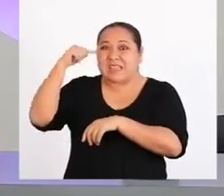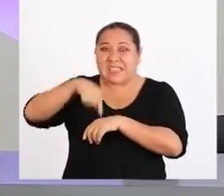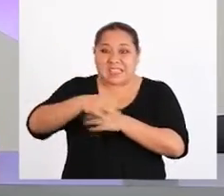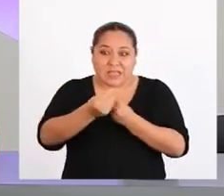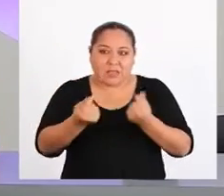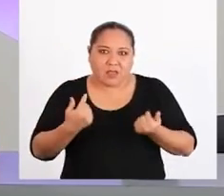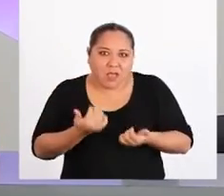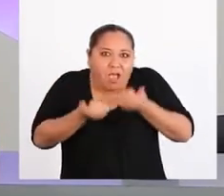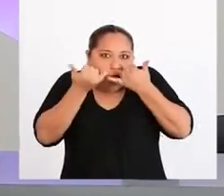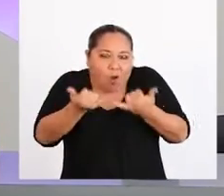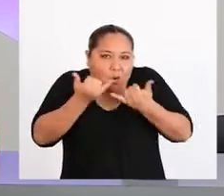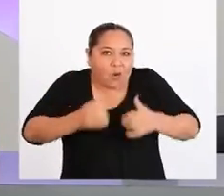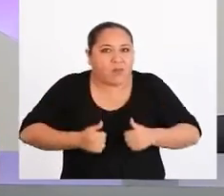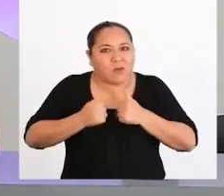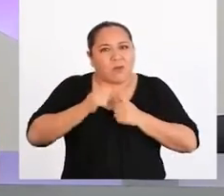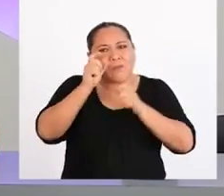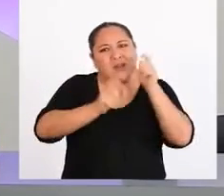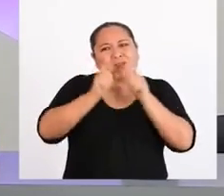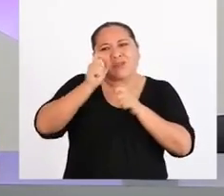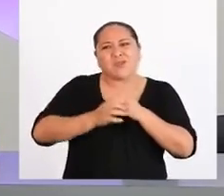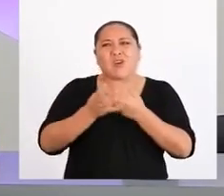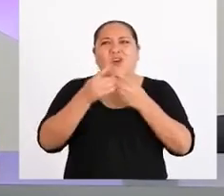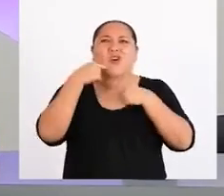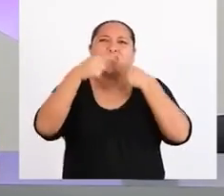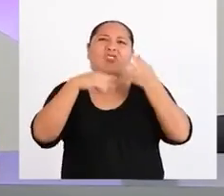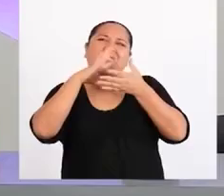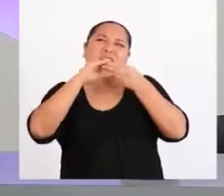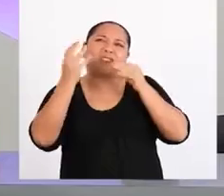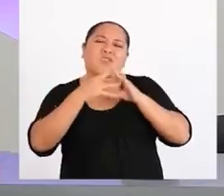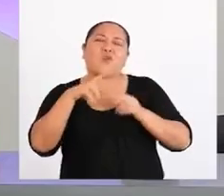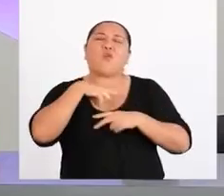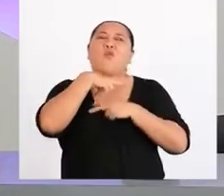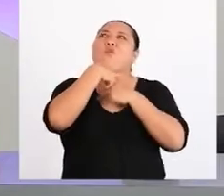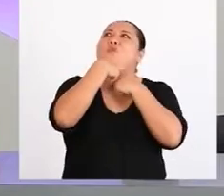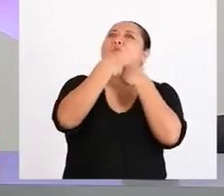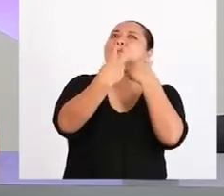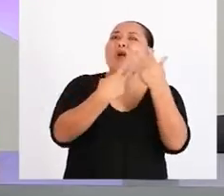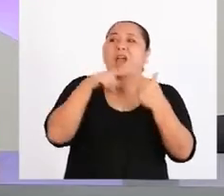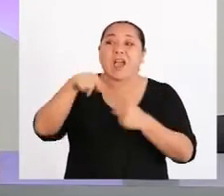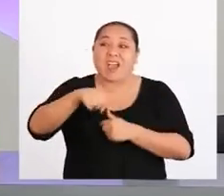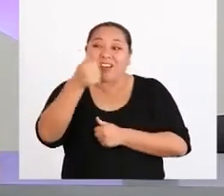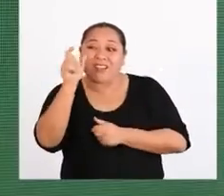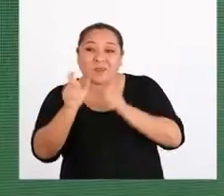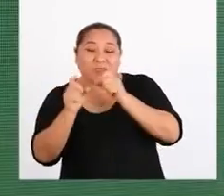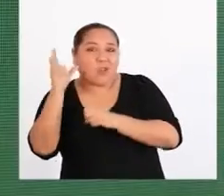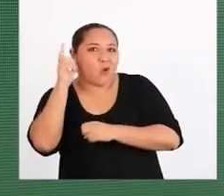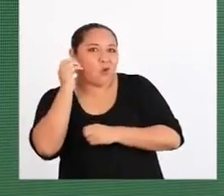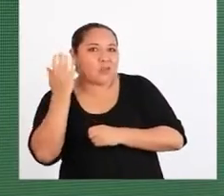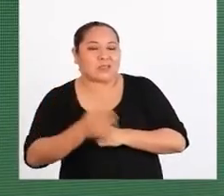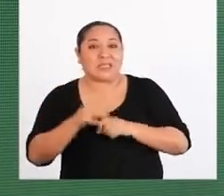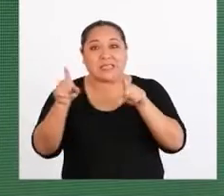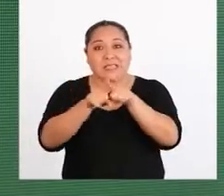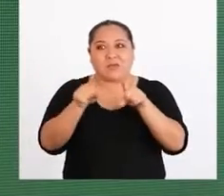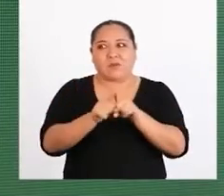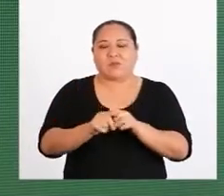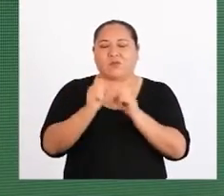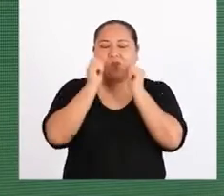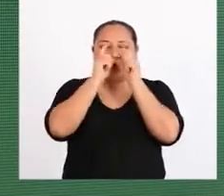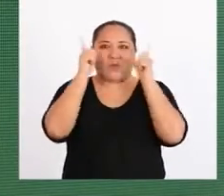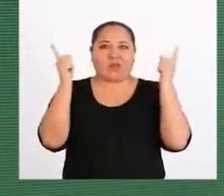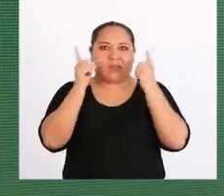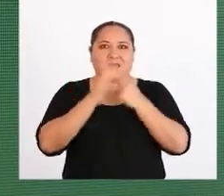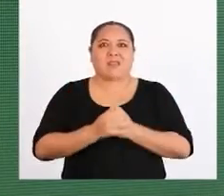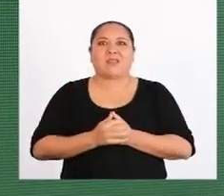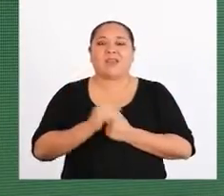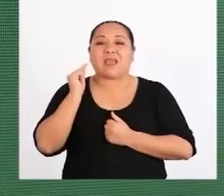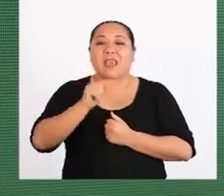misma tierra que habitamos ahora personas contando historias en voz alta para que otras personas las escuchen. Y también es increíble y